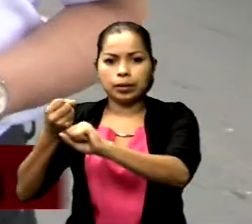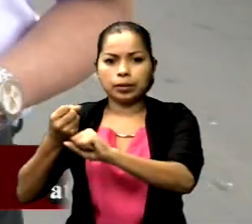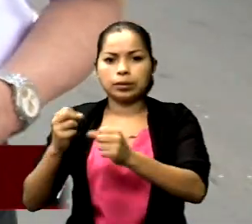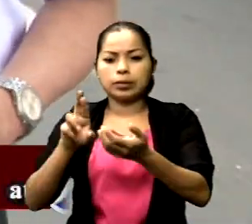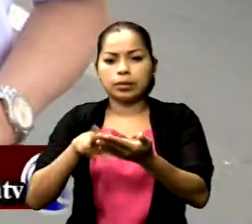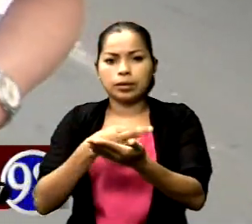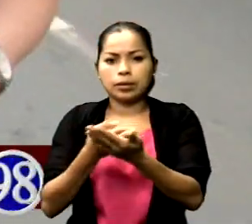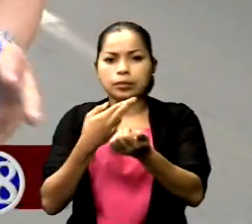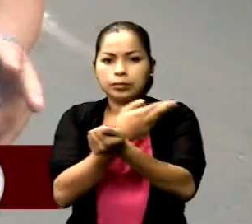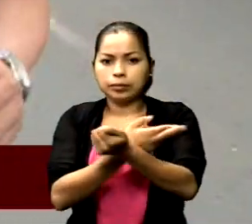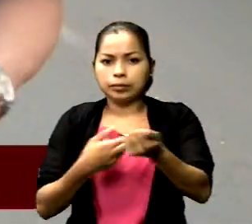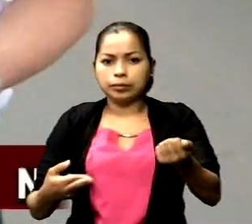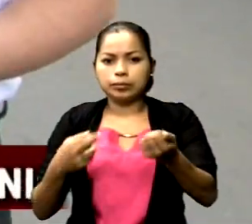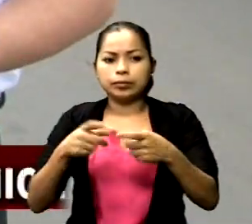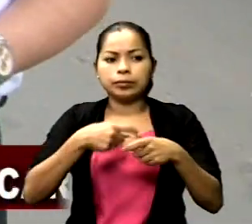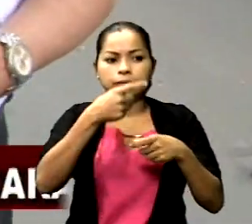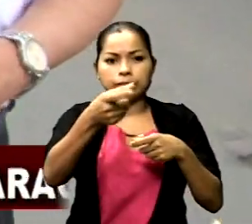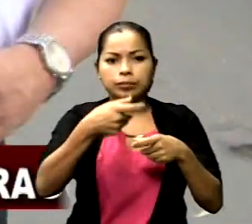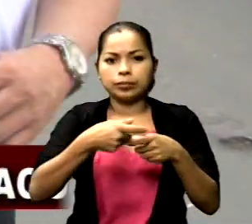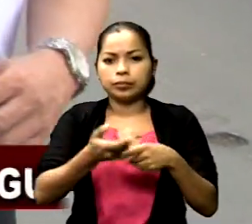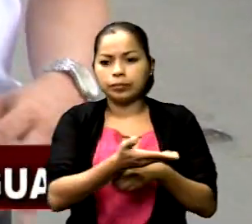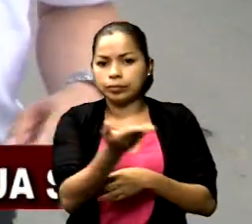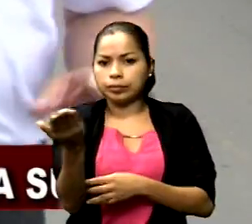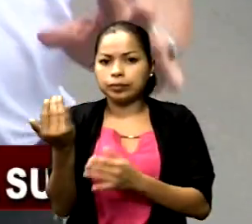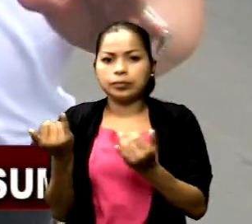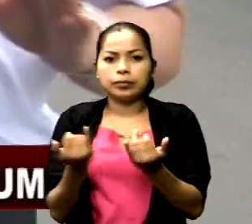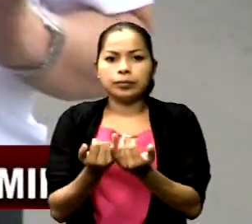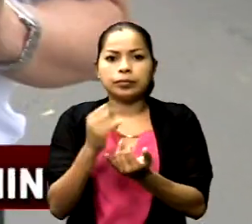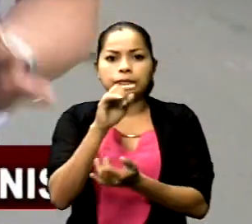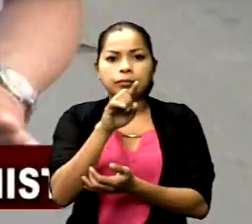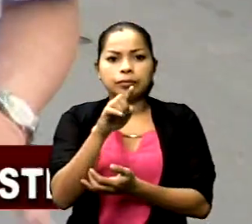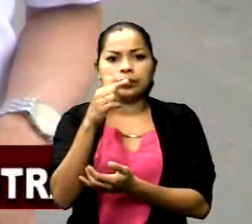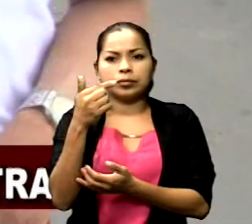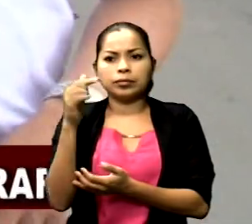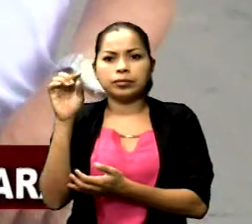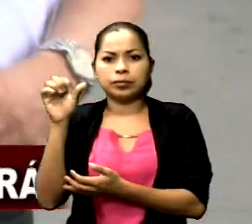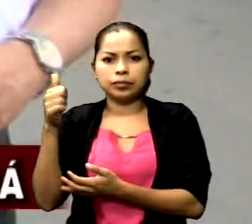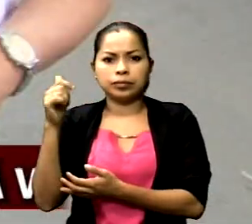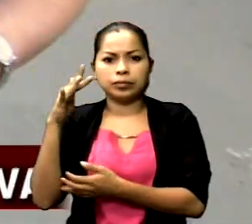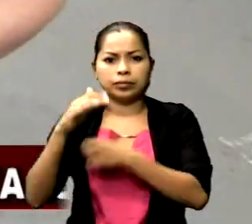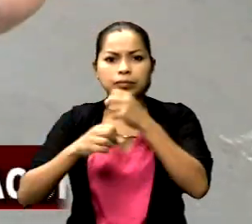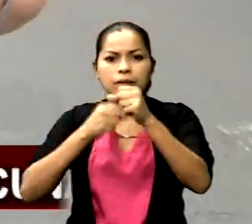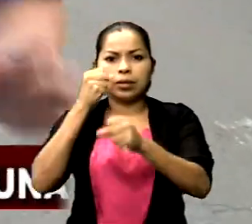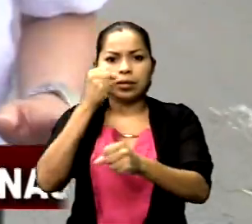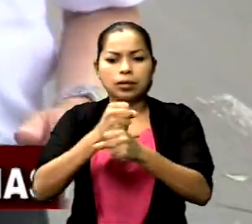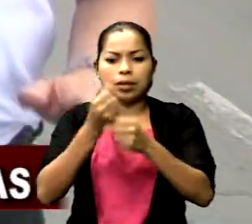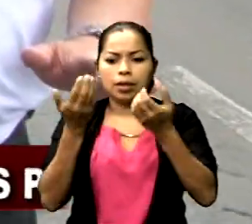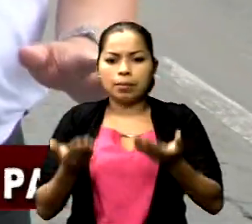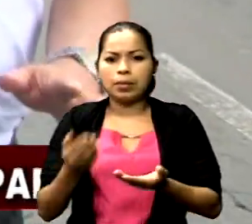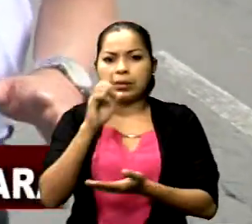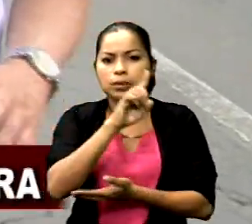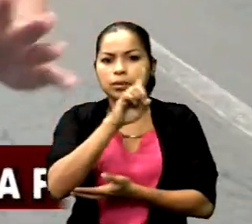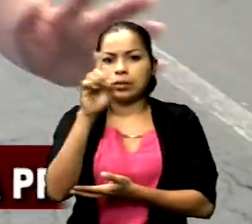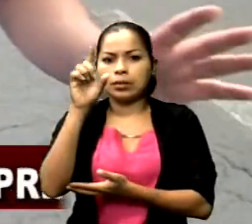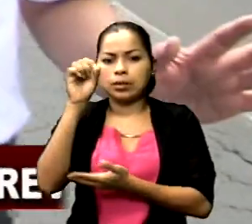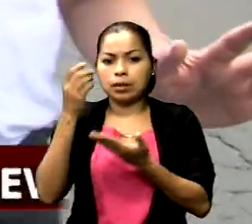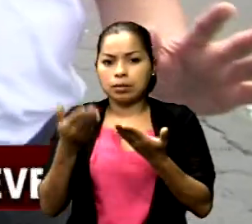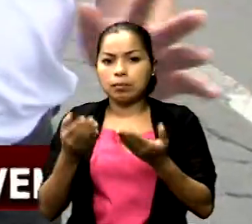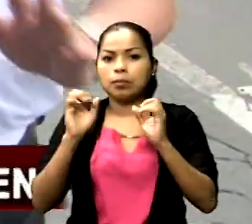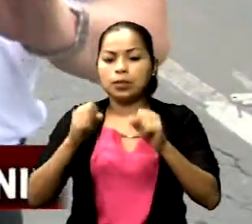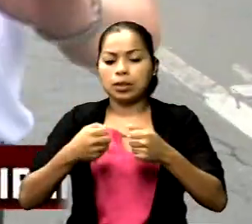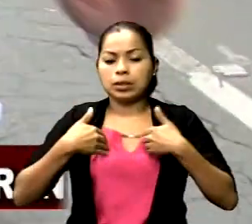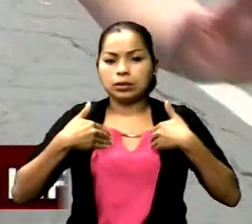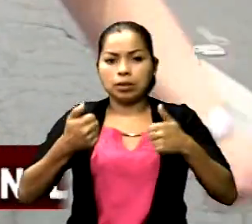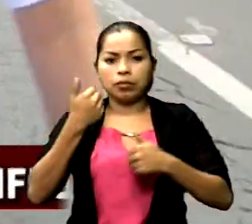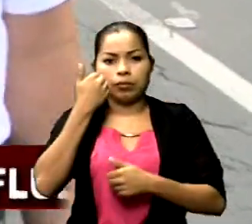donación de sangre. Así que invitamos a todos a que donen, 17 a 65 años, peso 110 libras hacia arriba y estar bien de